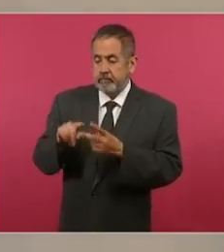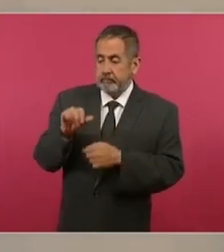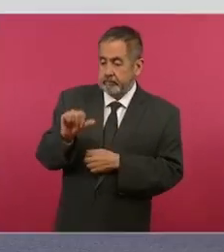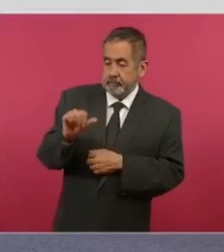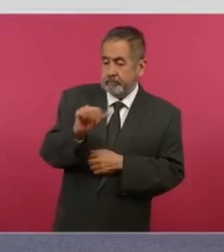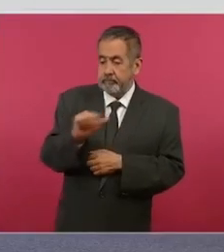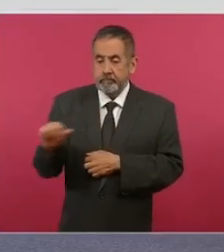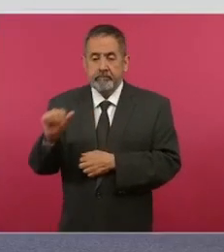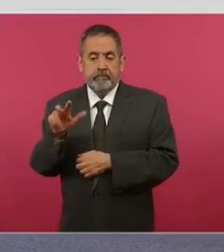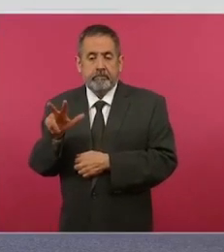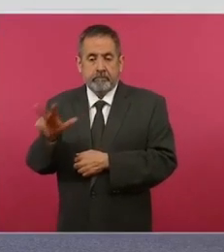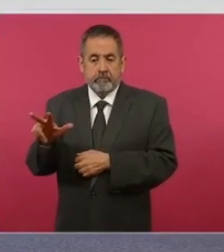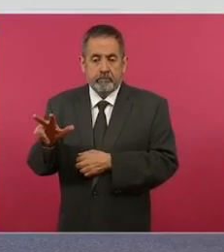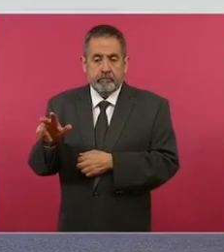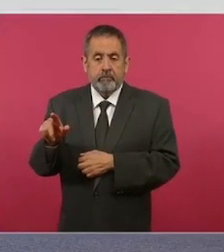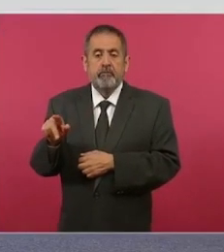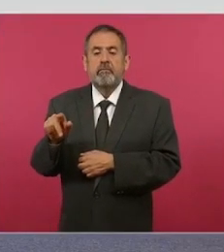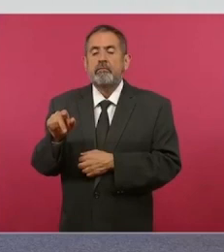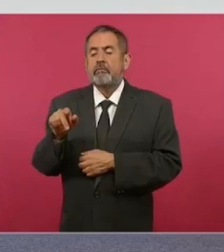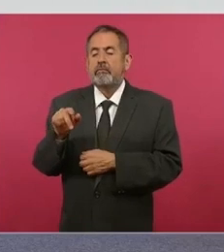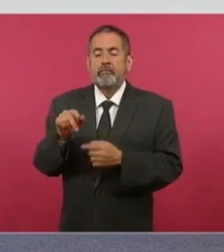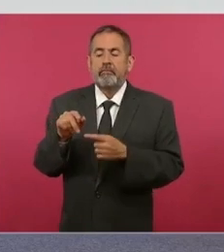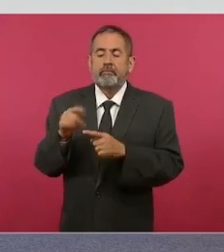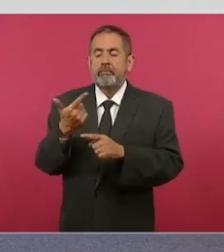18, 7.4%.